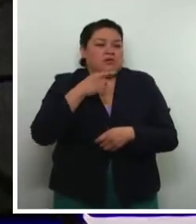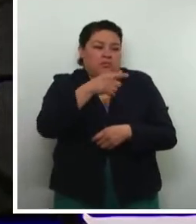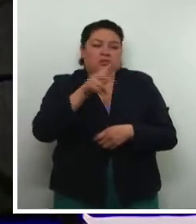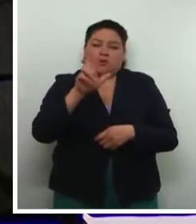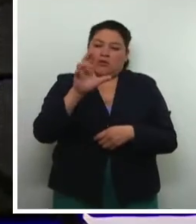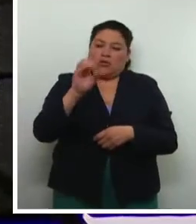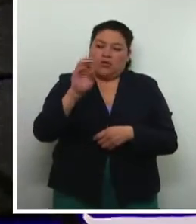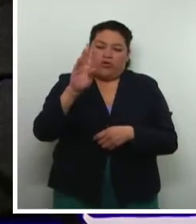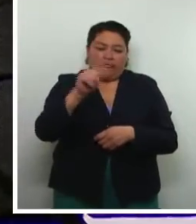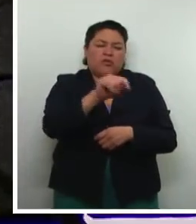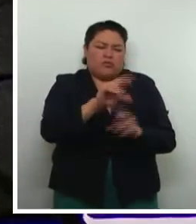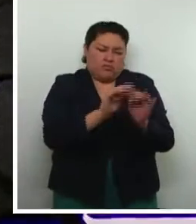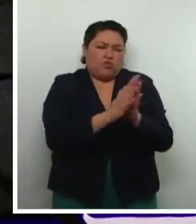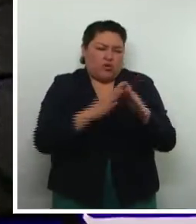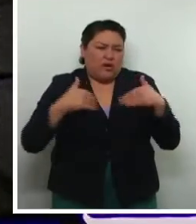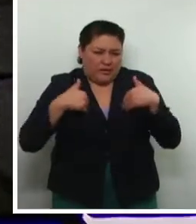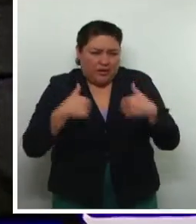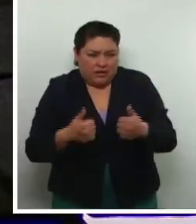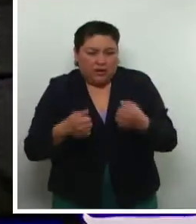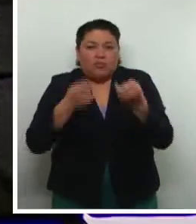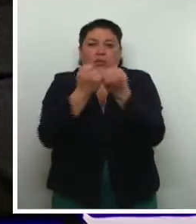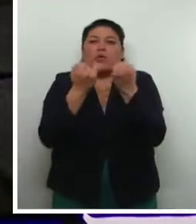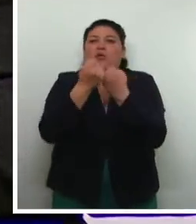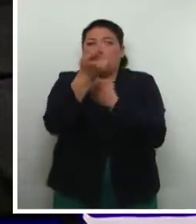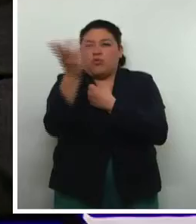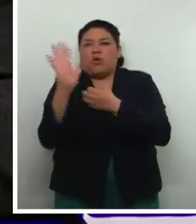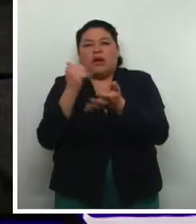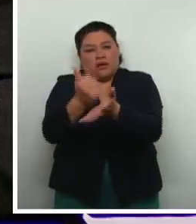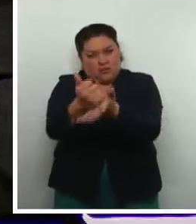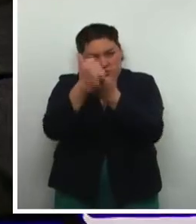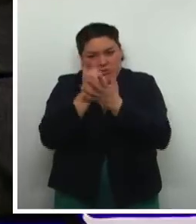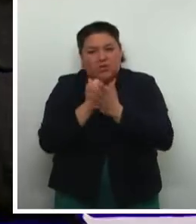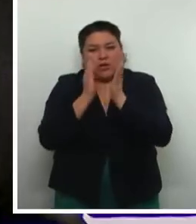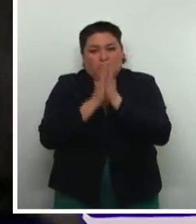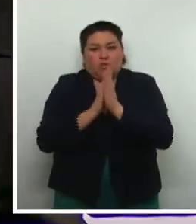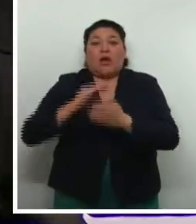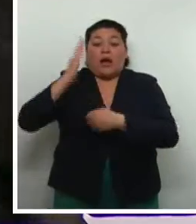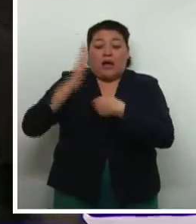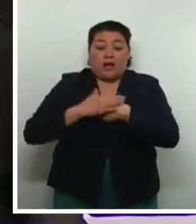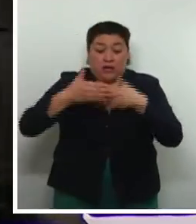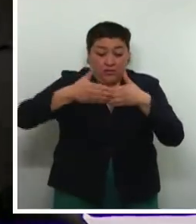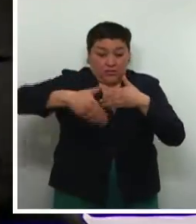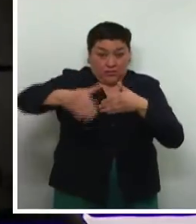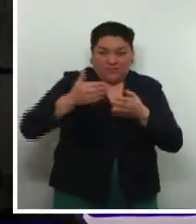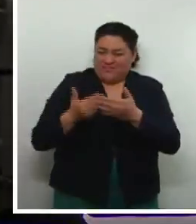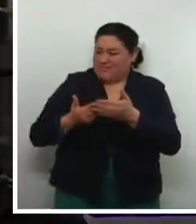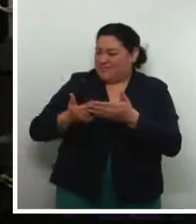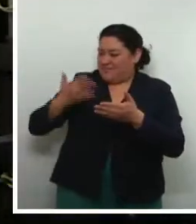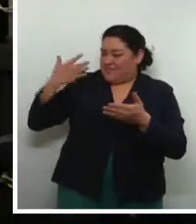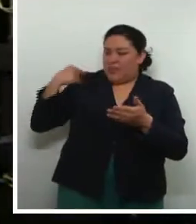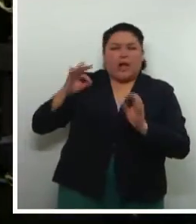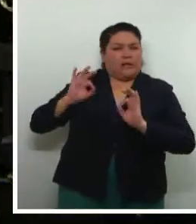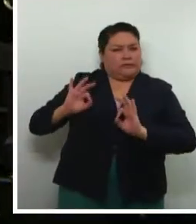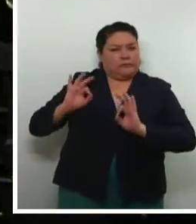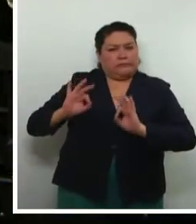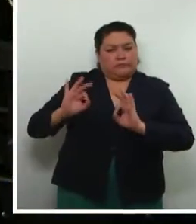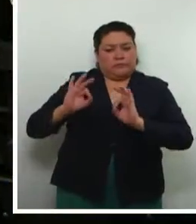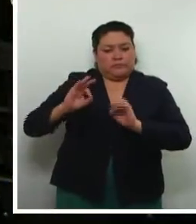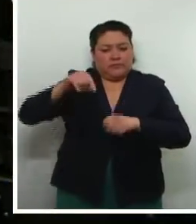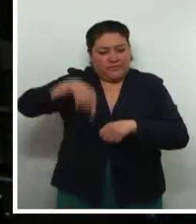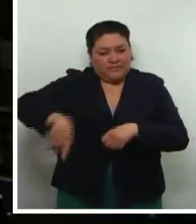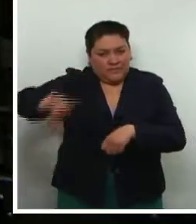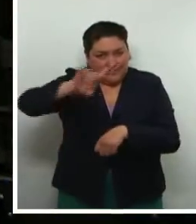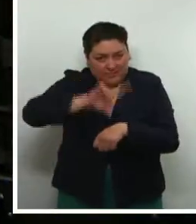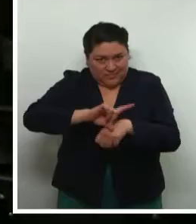por supuesto, pero que todos coadyuvemos a normar en nuestro procedimiento que ha venido fusionando. Hoy